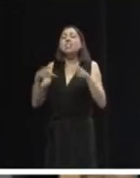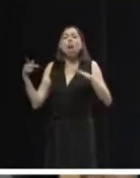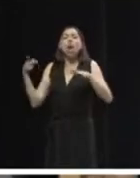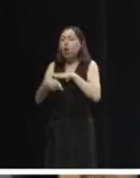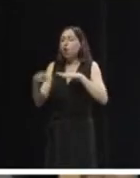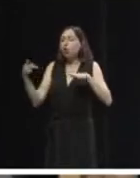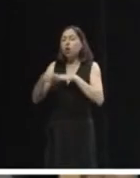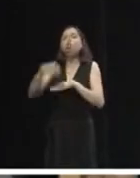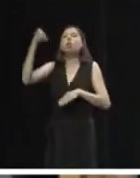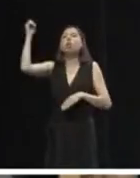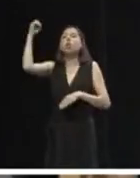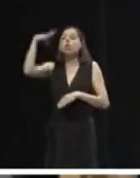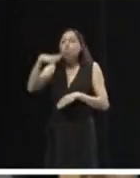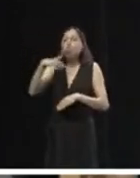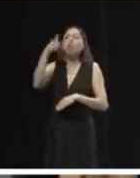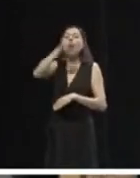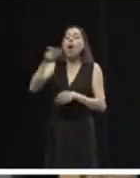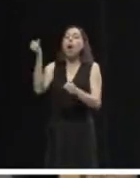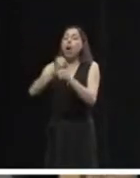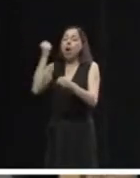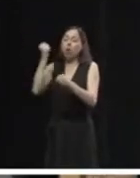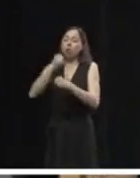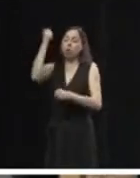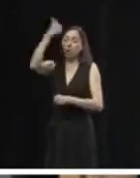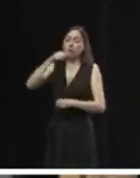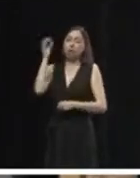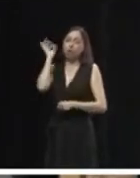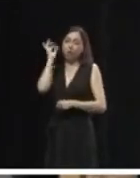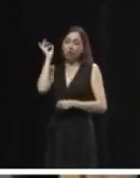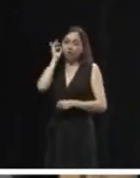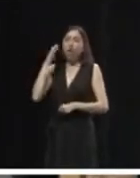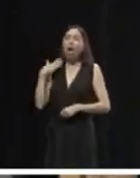luz a los obreros y a las obreras.